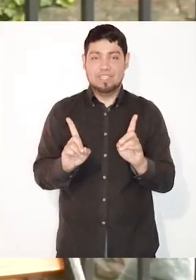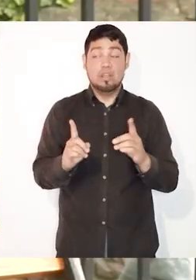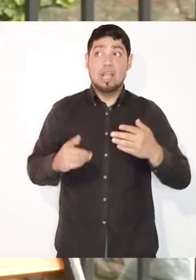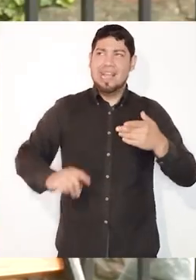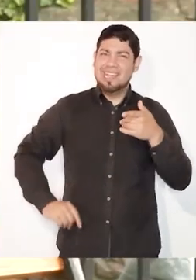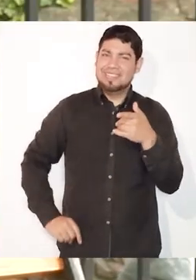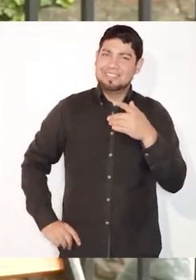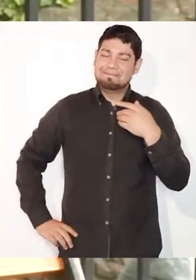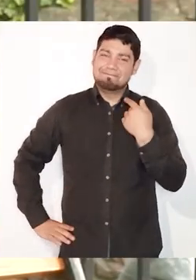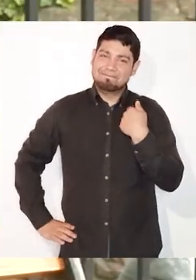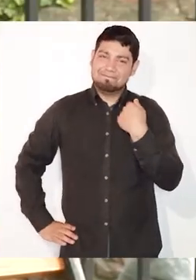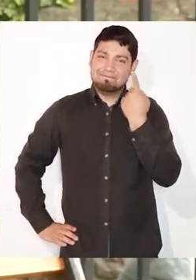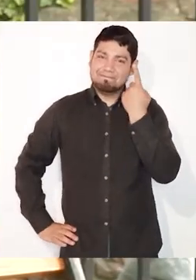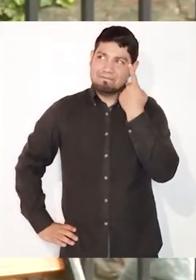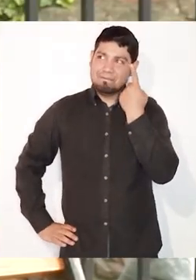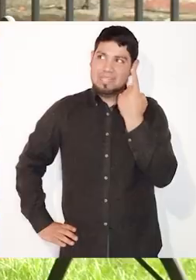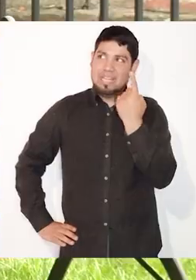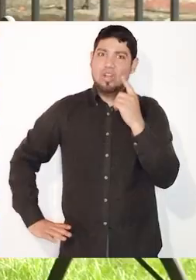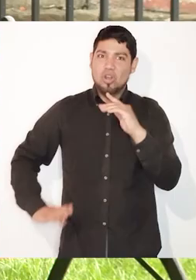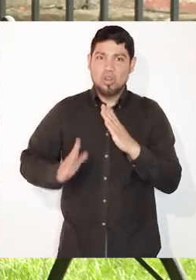calle, podríamos decir, ¿no?